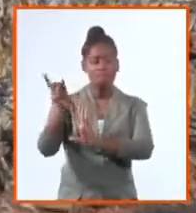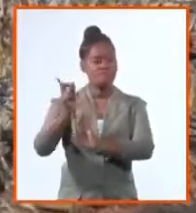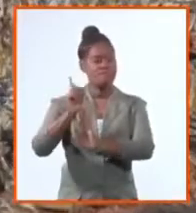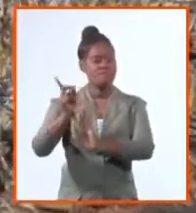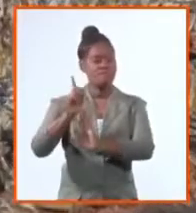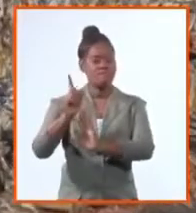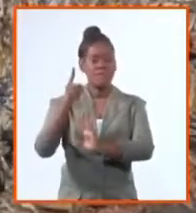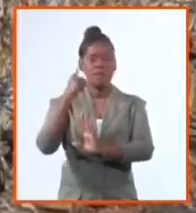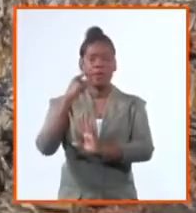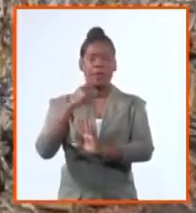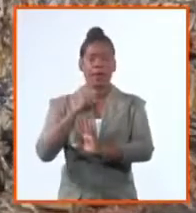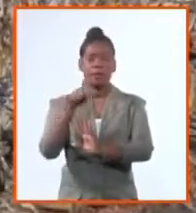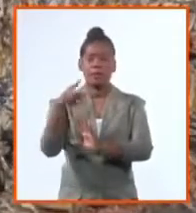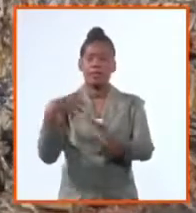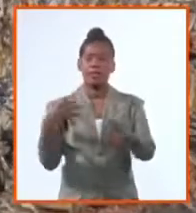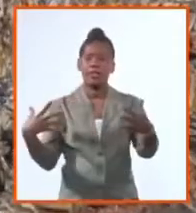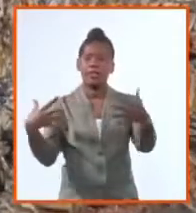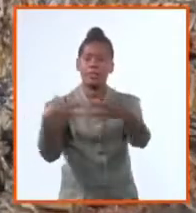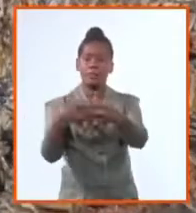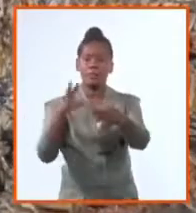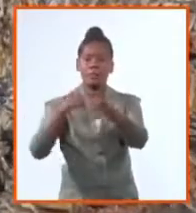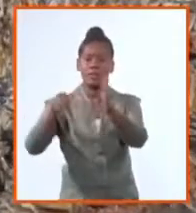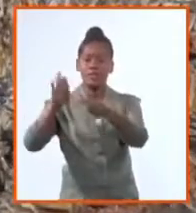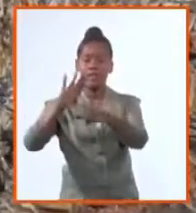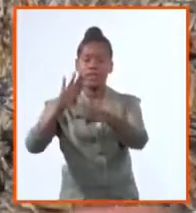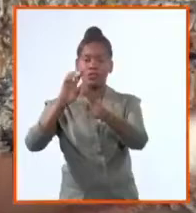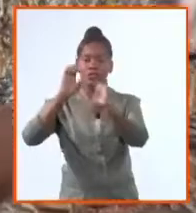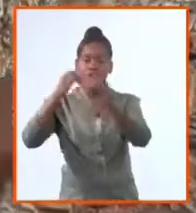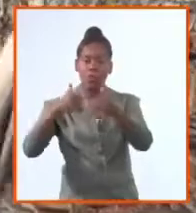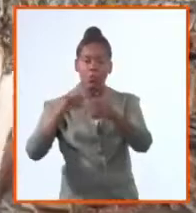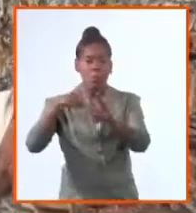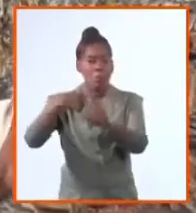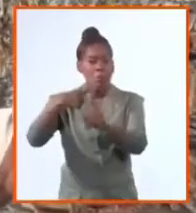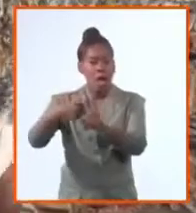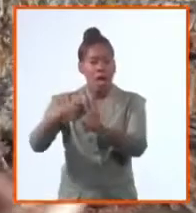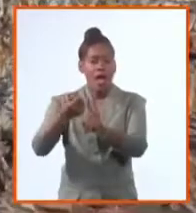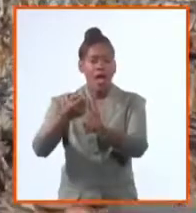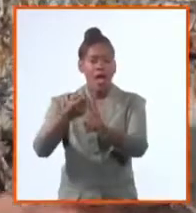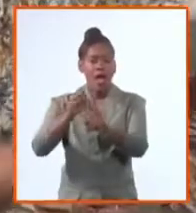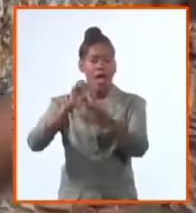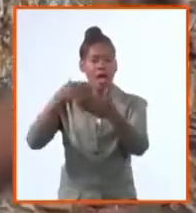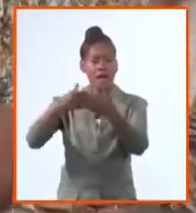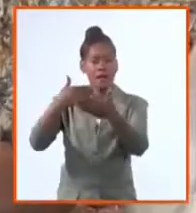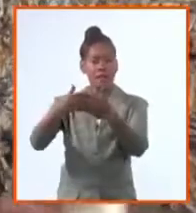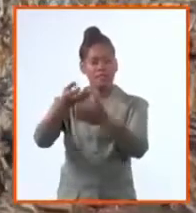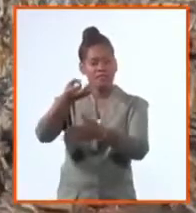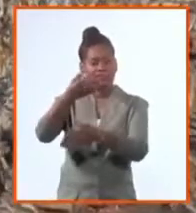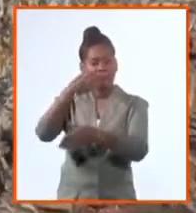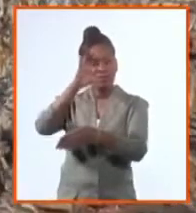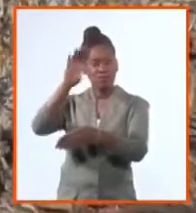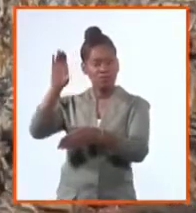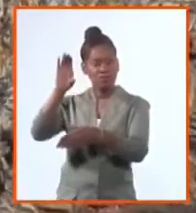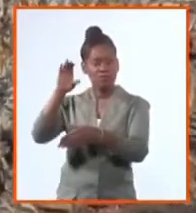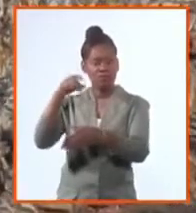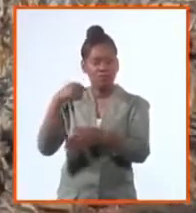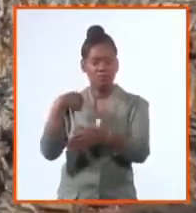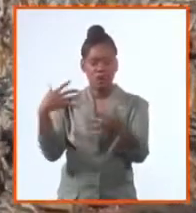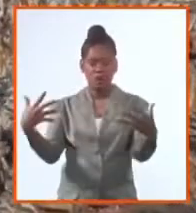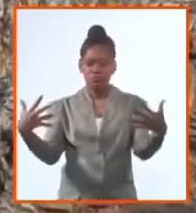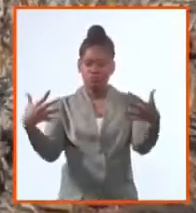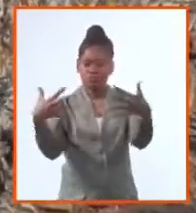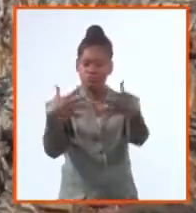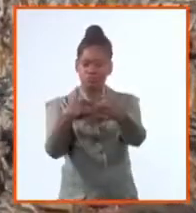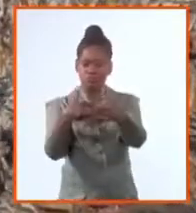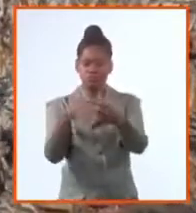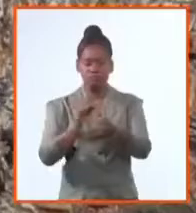Salud Pública. Y por otra parte estaba BioCuba Pharma. Cuando integramos eso y le pedimos colaboración entonces